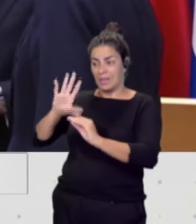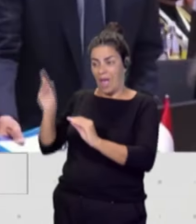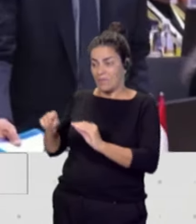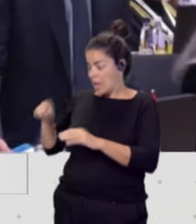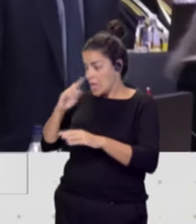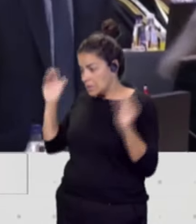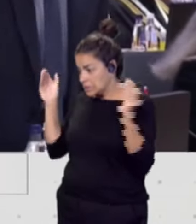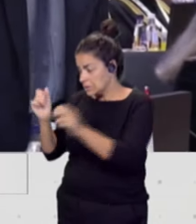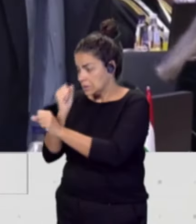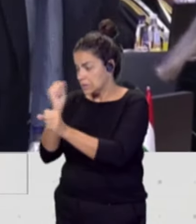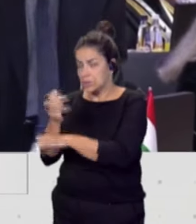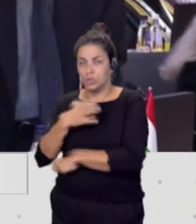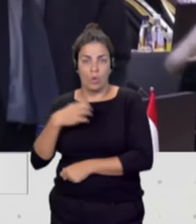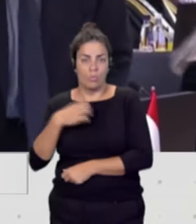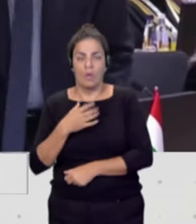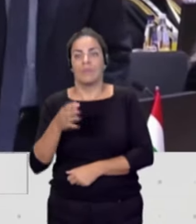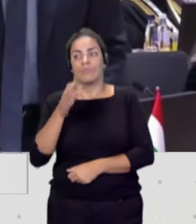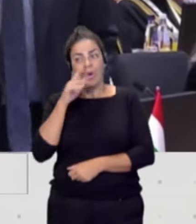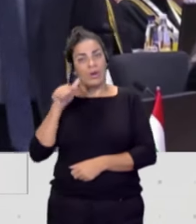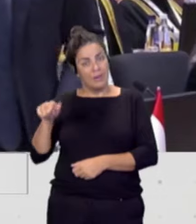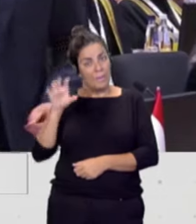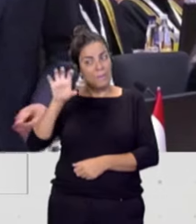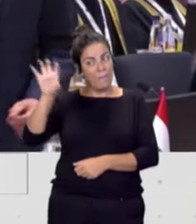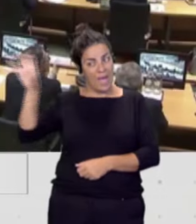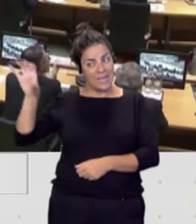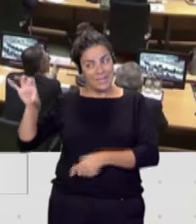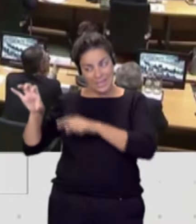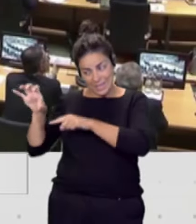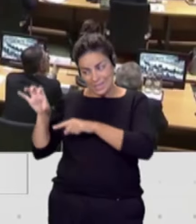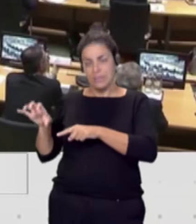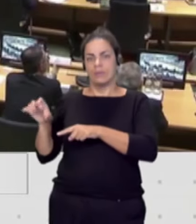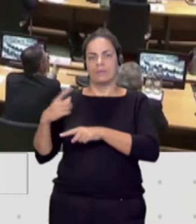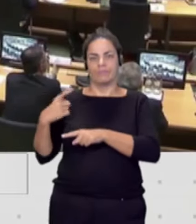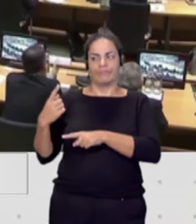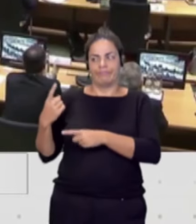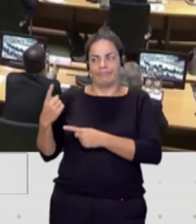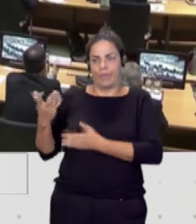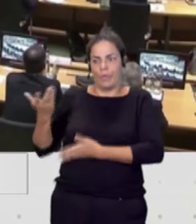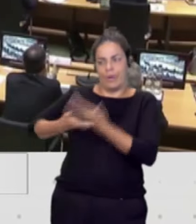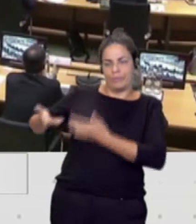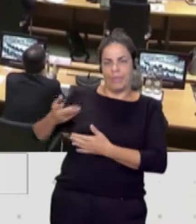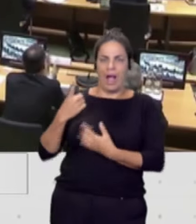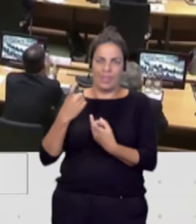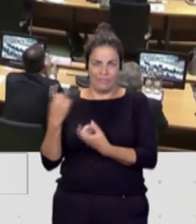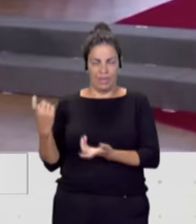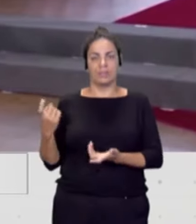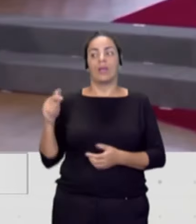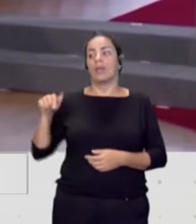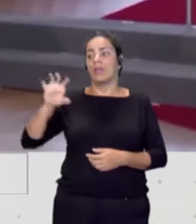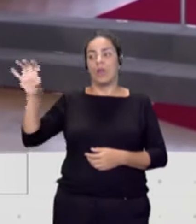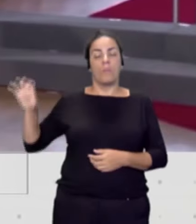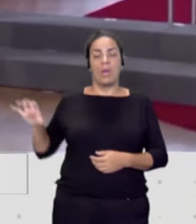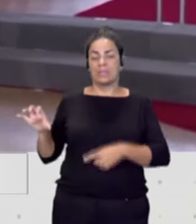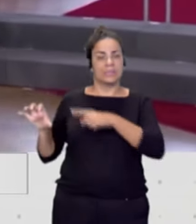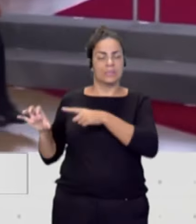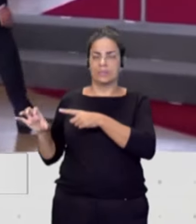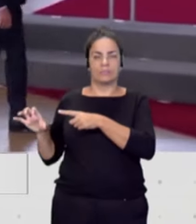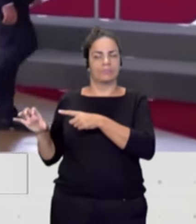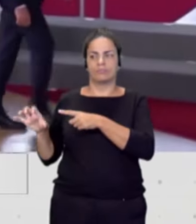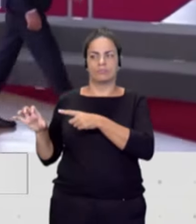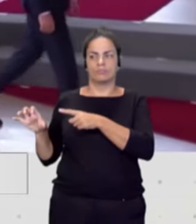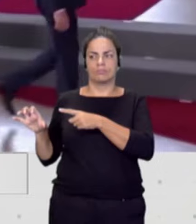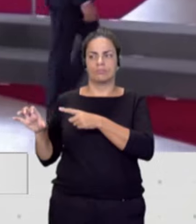origen necesitas el apoyo de los países de donde parten esos migrantes. Y esos países no te quieren